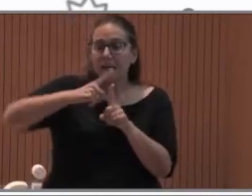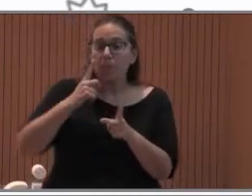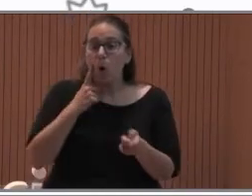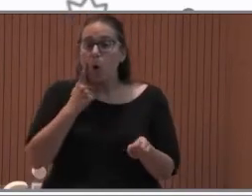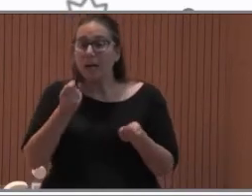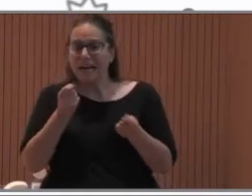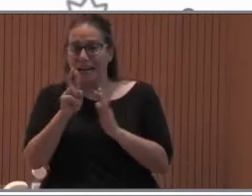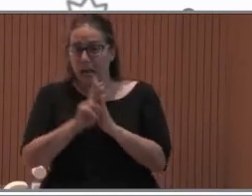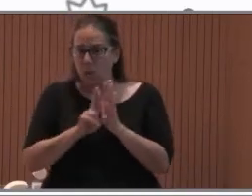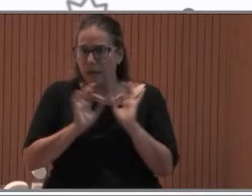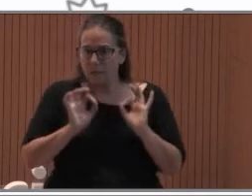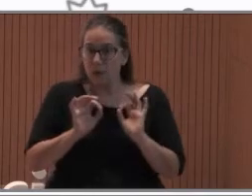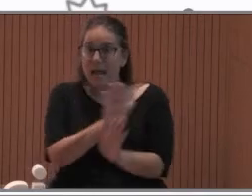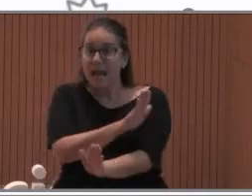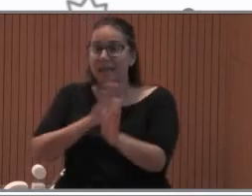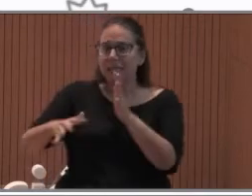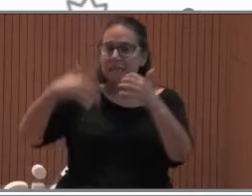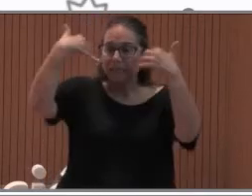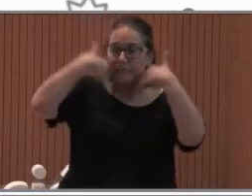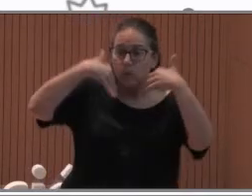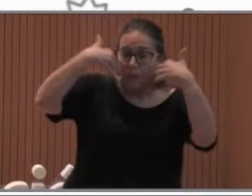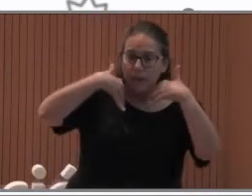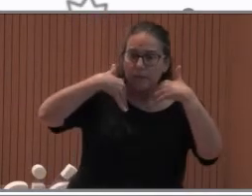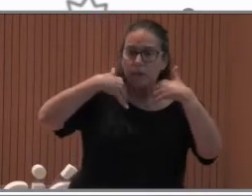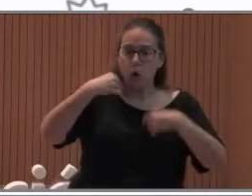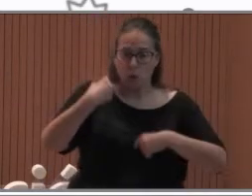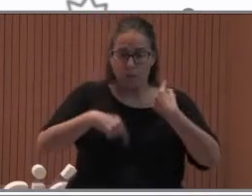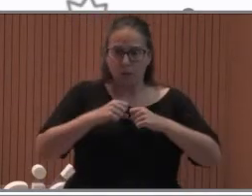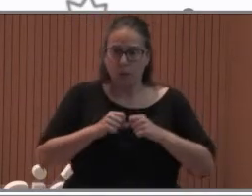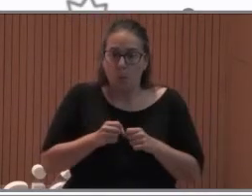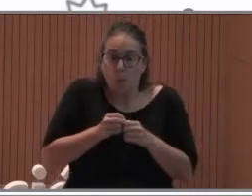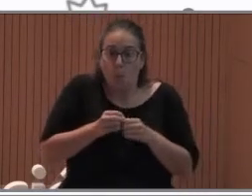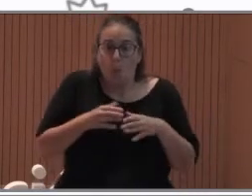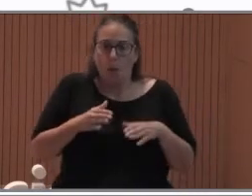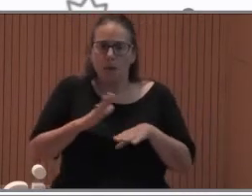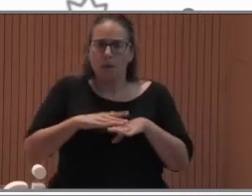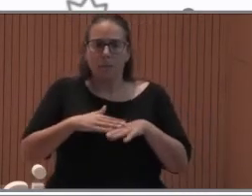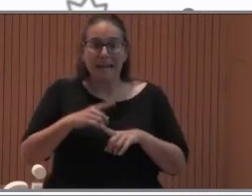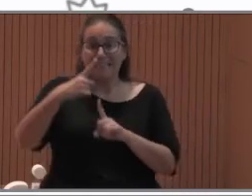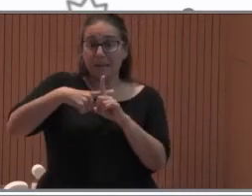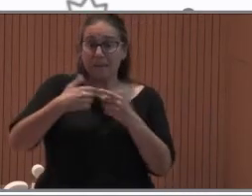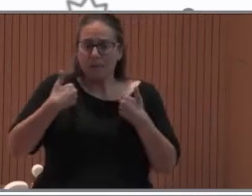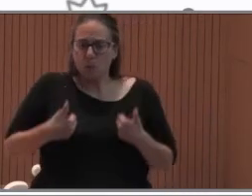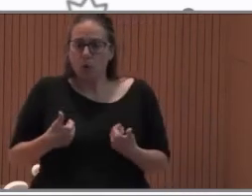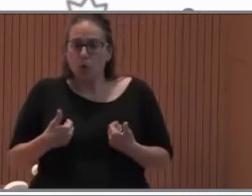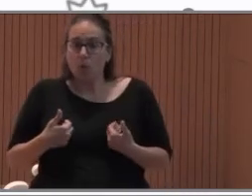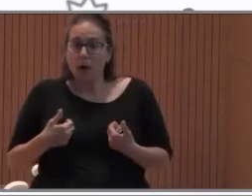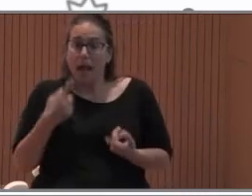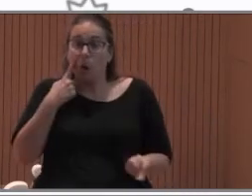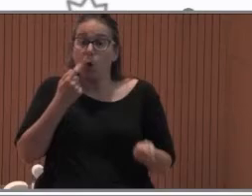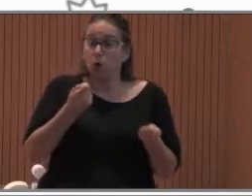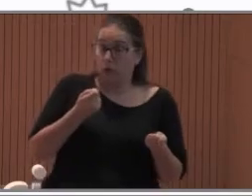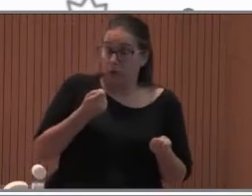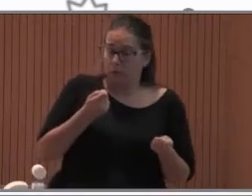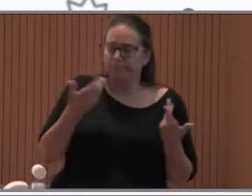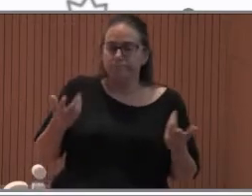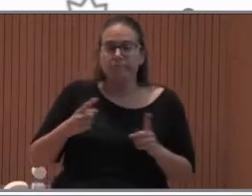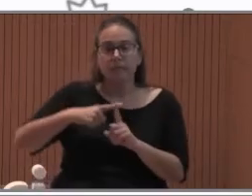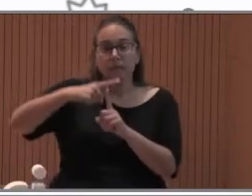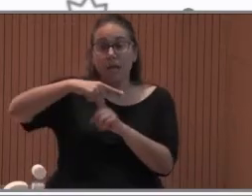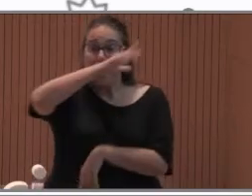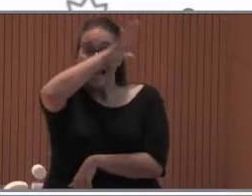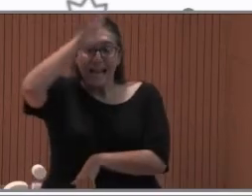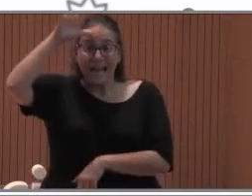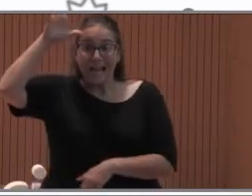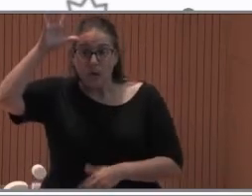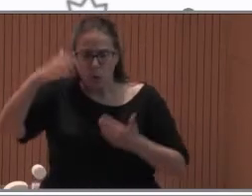a través de la sudoración y la vasodilatación, para conseguir regular nuestra temperatura corporal, y el calor puede provocar una amplia gama de